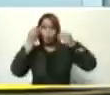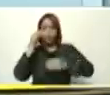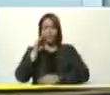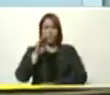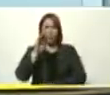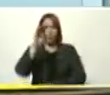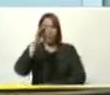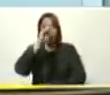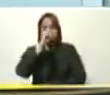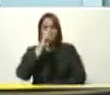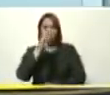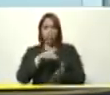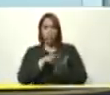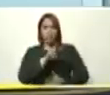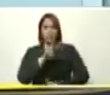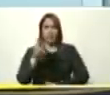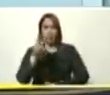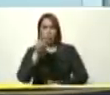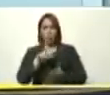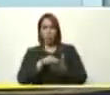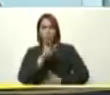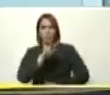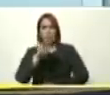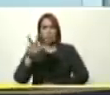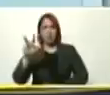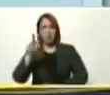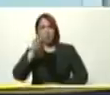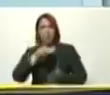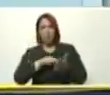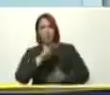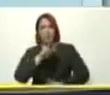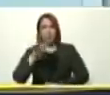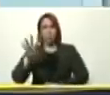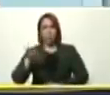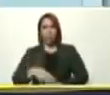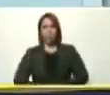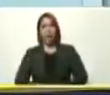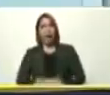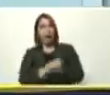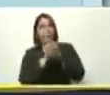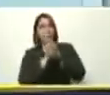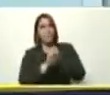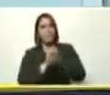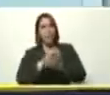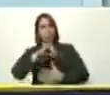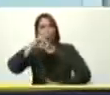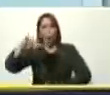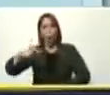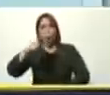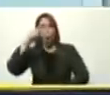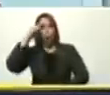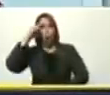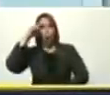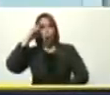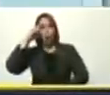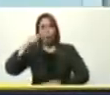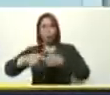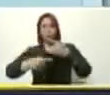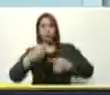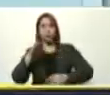para los años 2022, 2023, 2024, el compañero Jorge Arriaza,